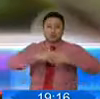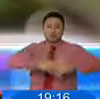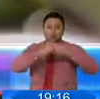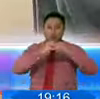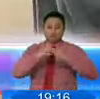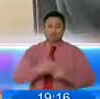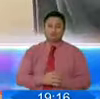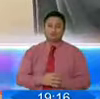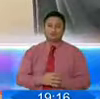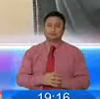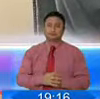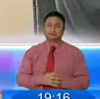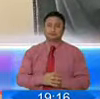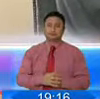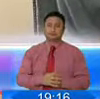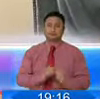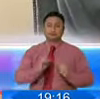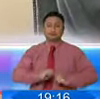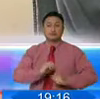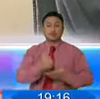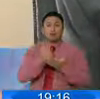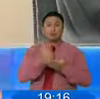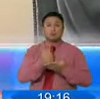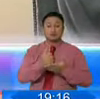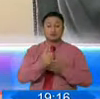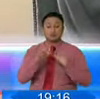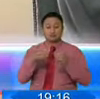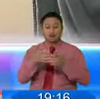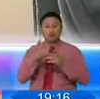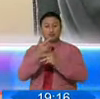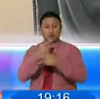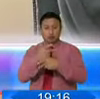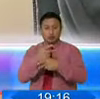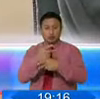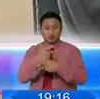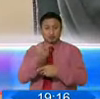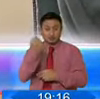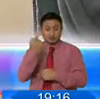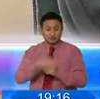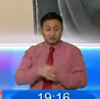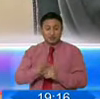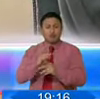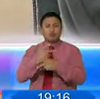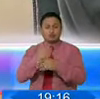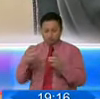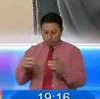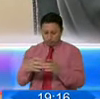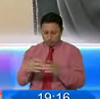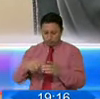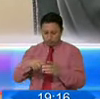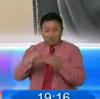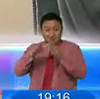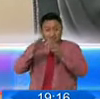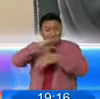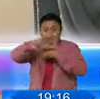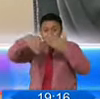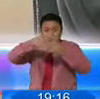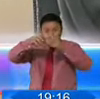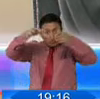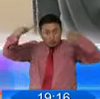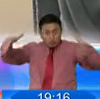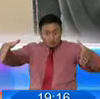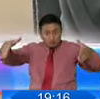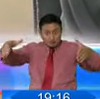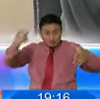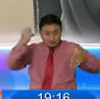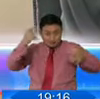ámbitos. Están beneficiando al sector productivo, entendiéndose el sector productivo en forma macro. Que eso se